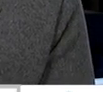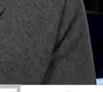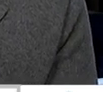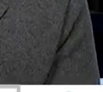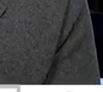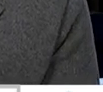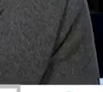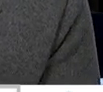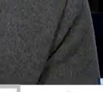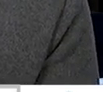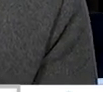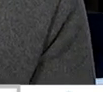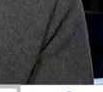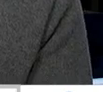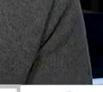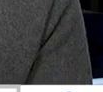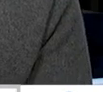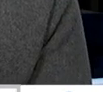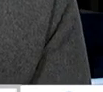en el país. Y así respondió.